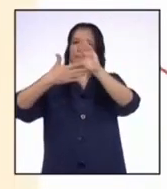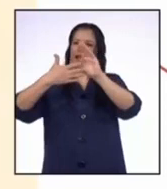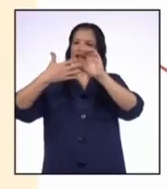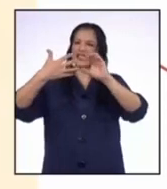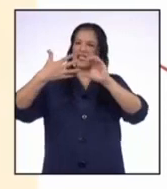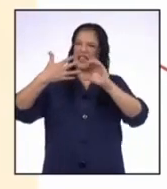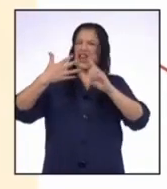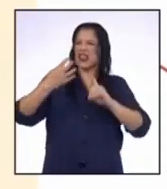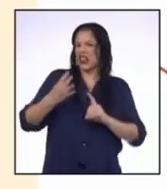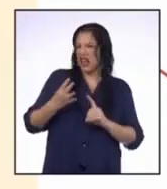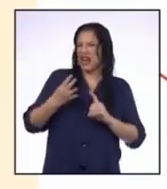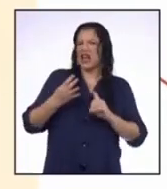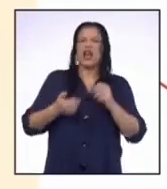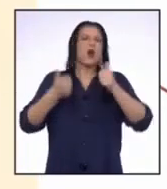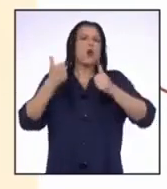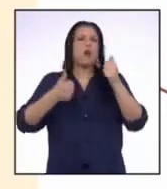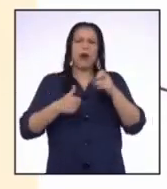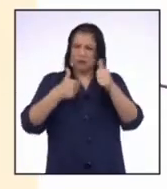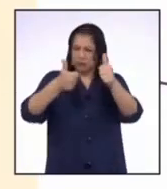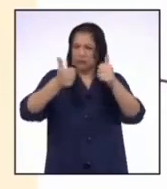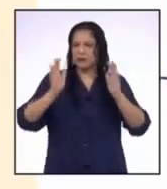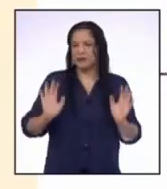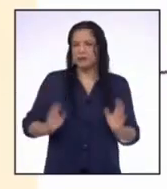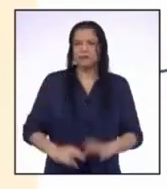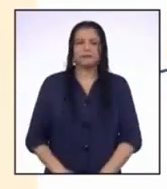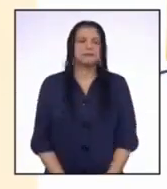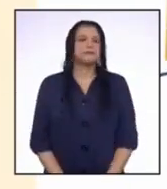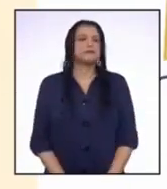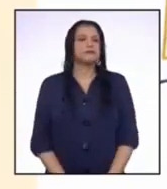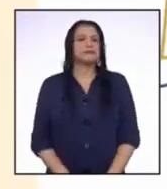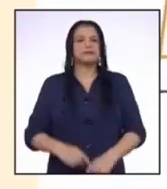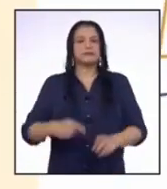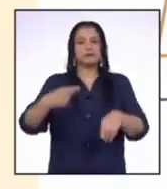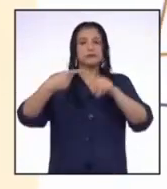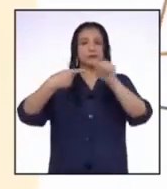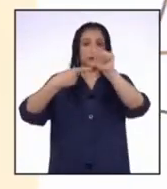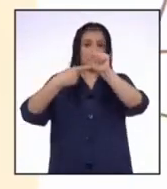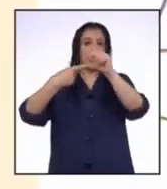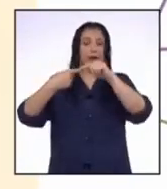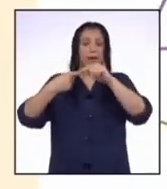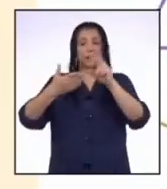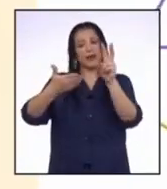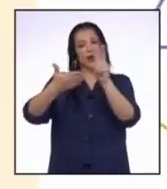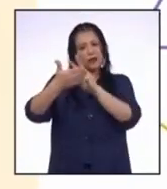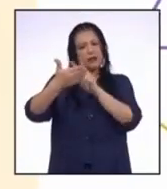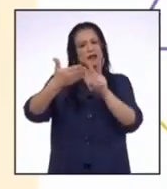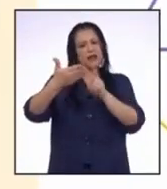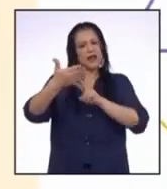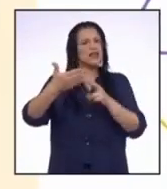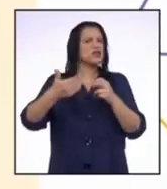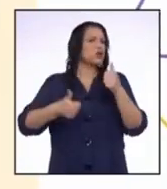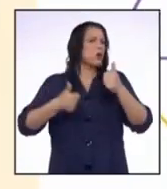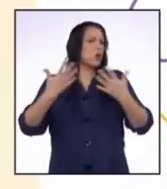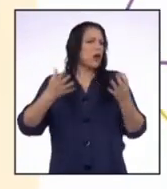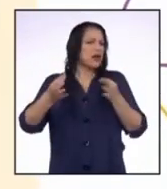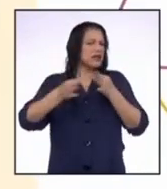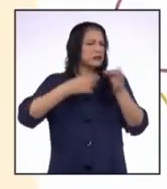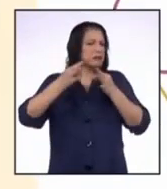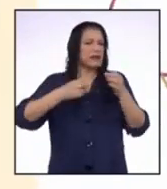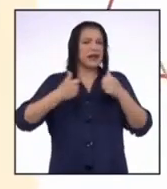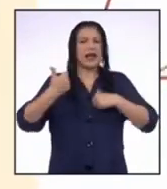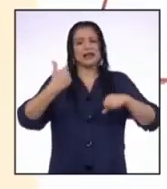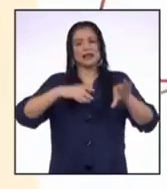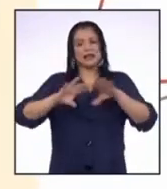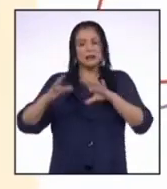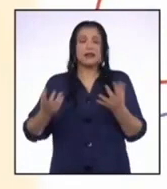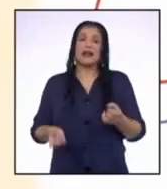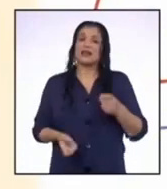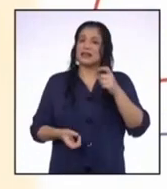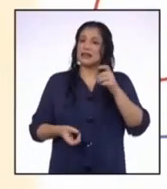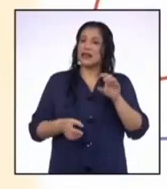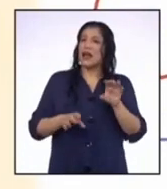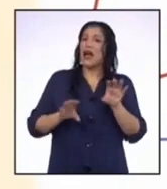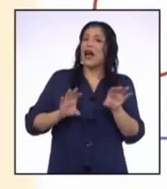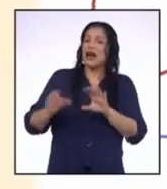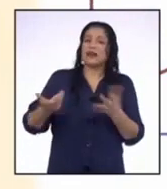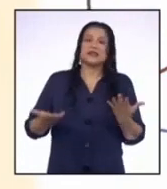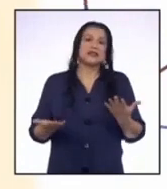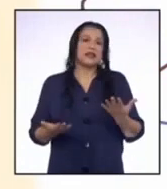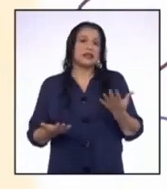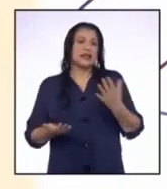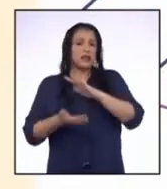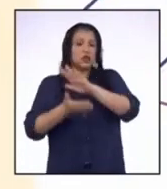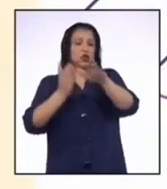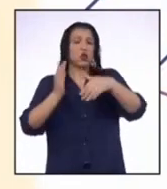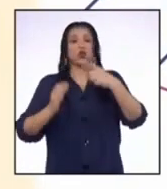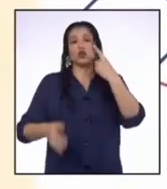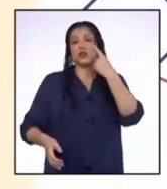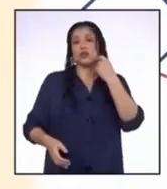del contenido será la correcta? A. El texto trata sobre las actividades que deberán realizar las y